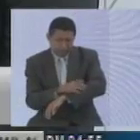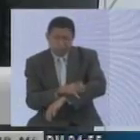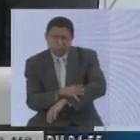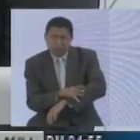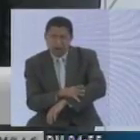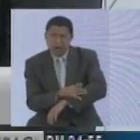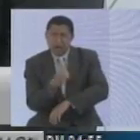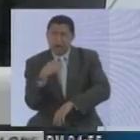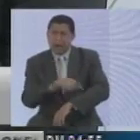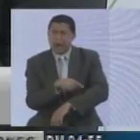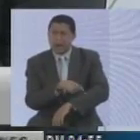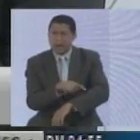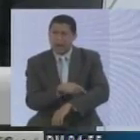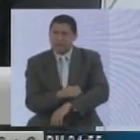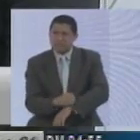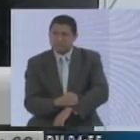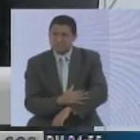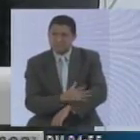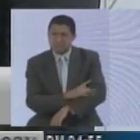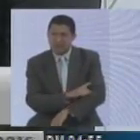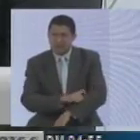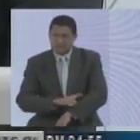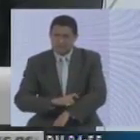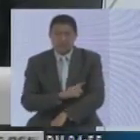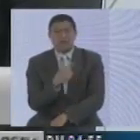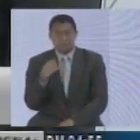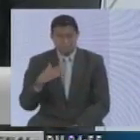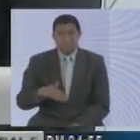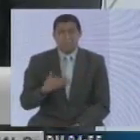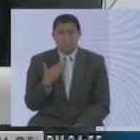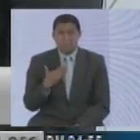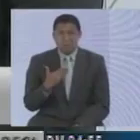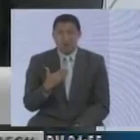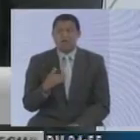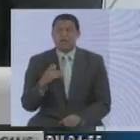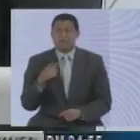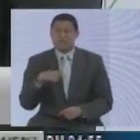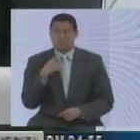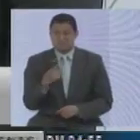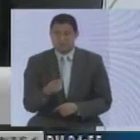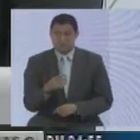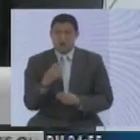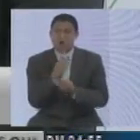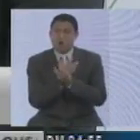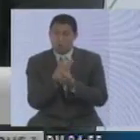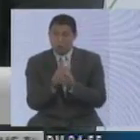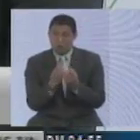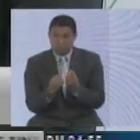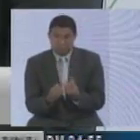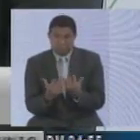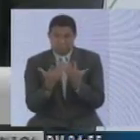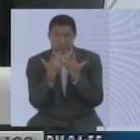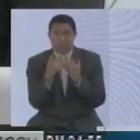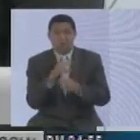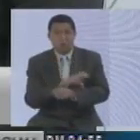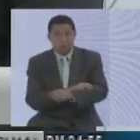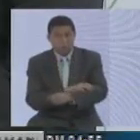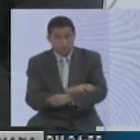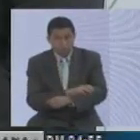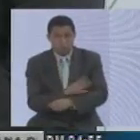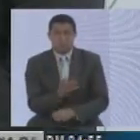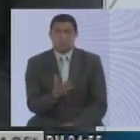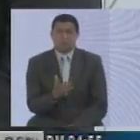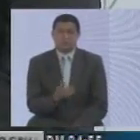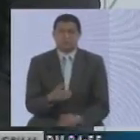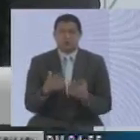tenemos un proceso de infección bacteriana secundario que puede lesionar tanto la estructura ósea como la parte muscular la parte de